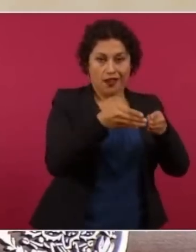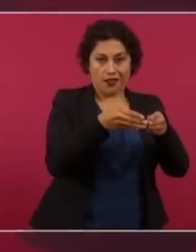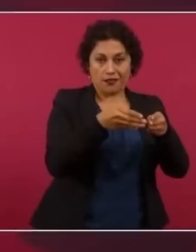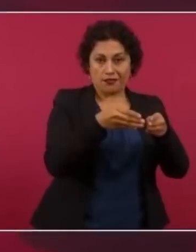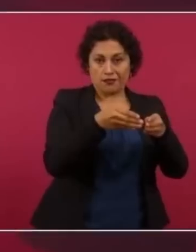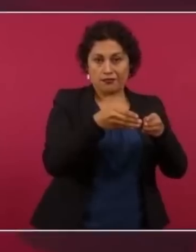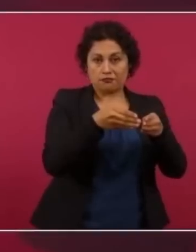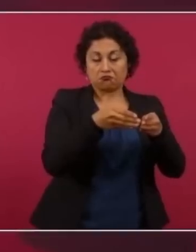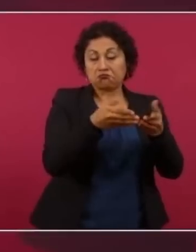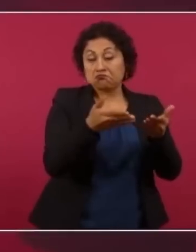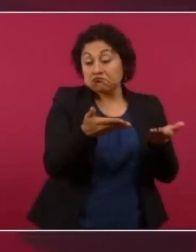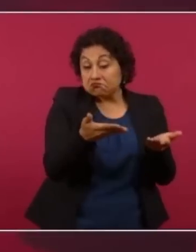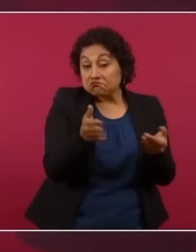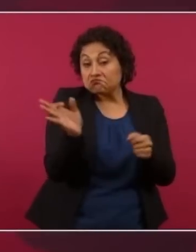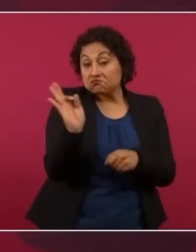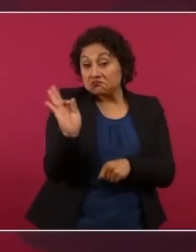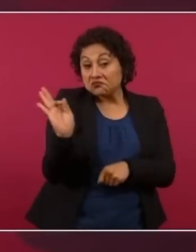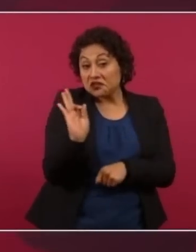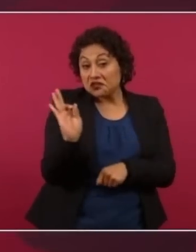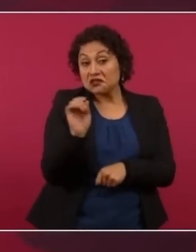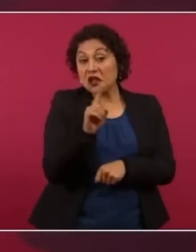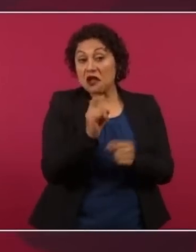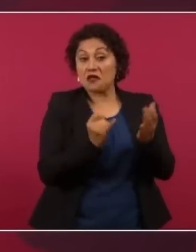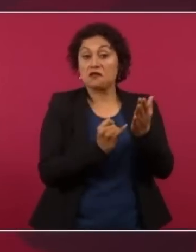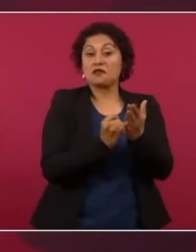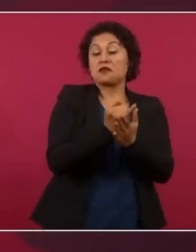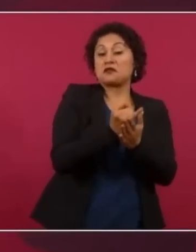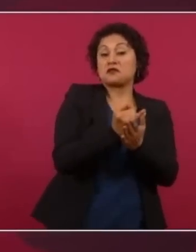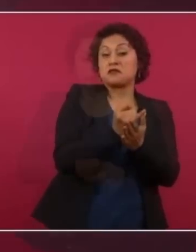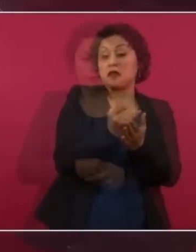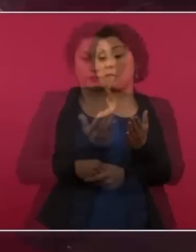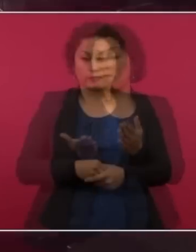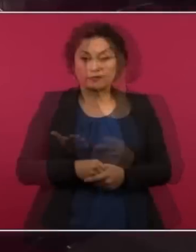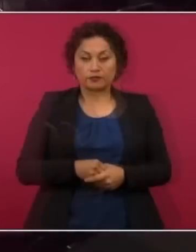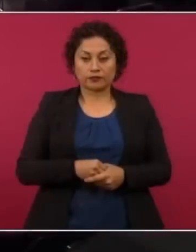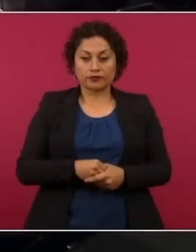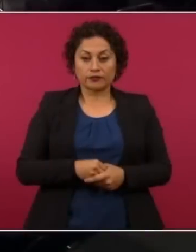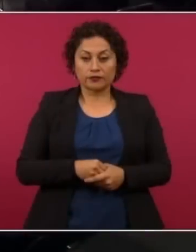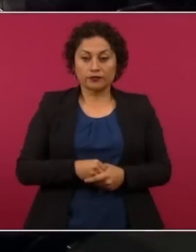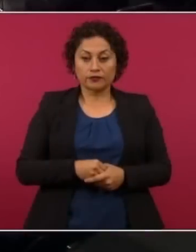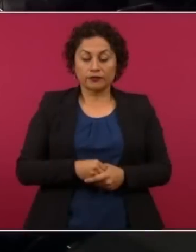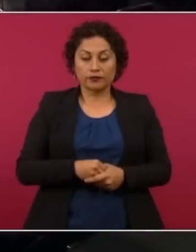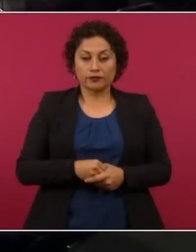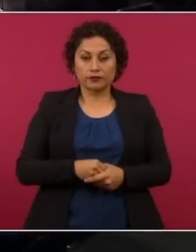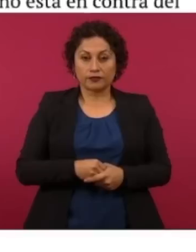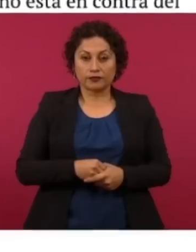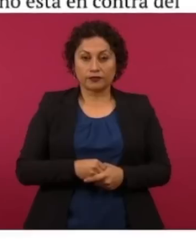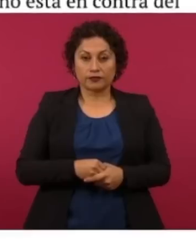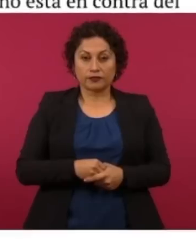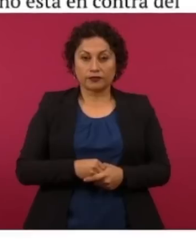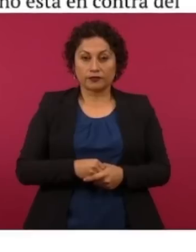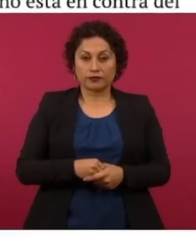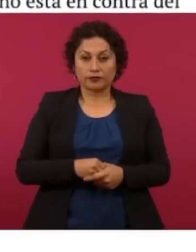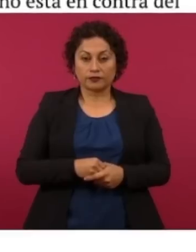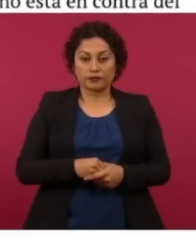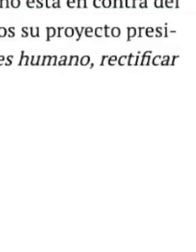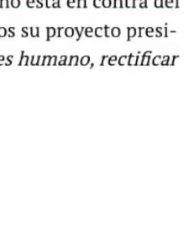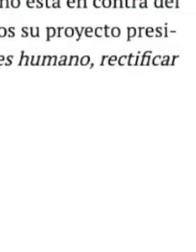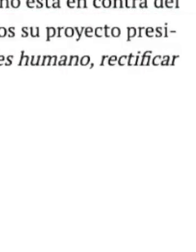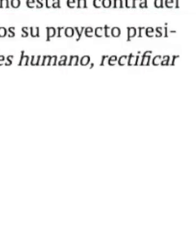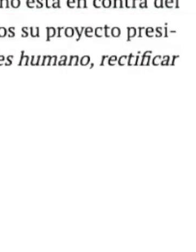pues puede ser que se incline más por la justicia. Así es. Sí, sí, así